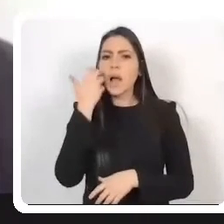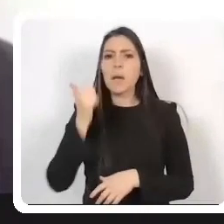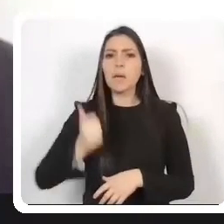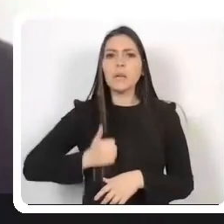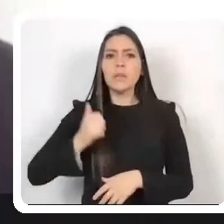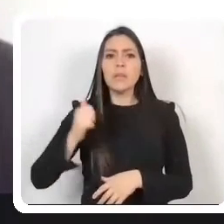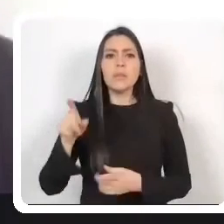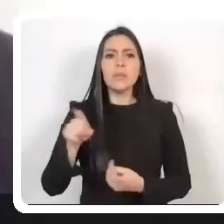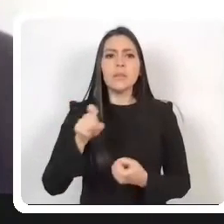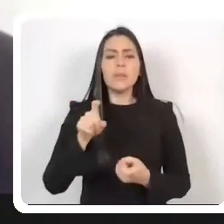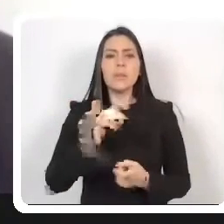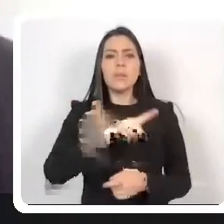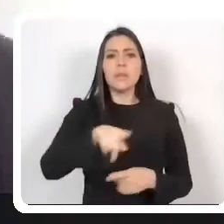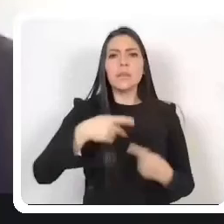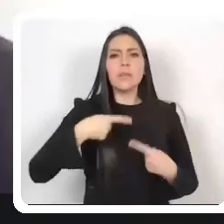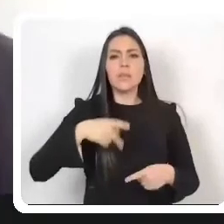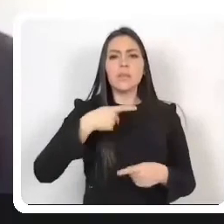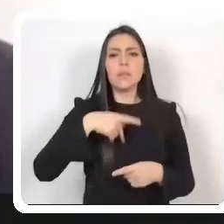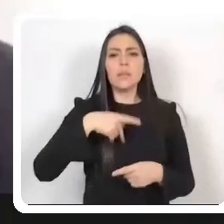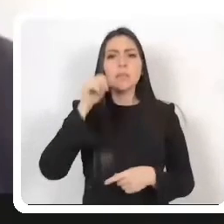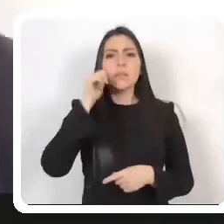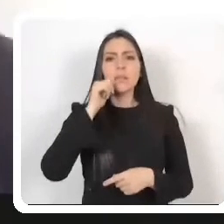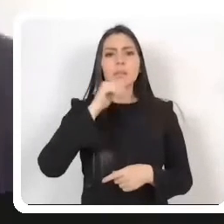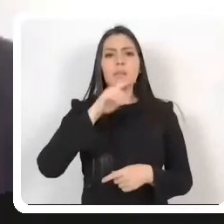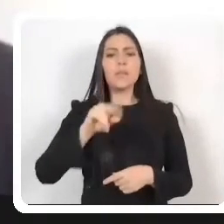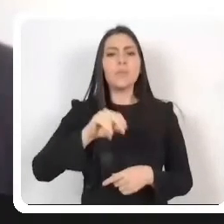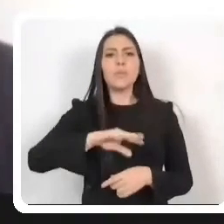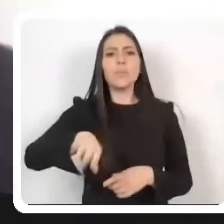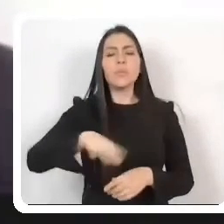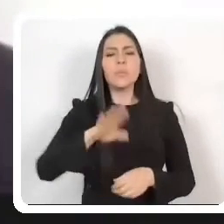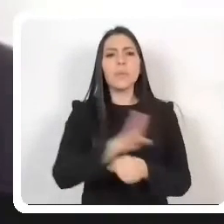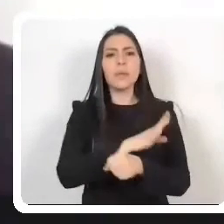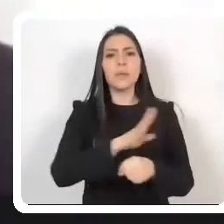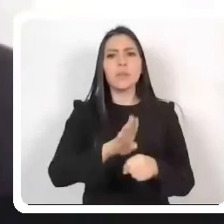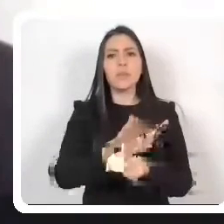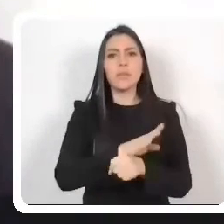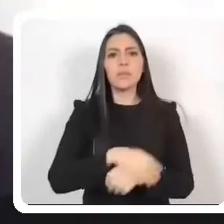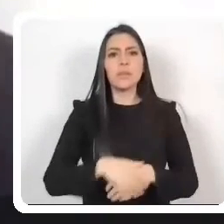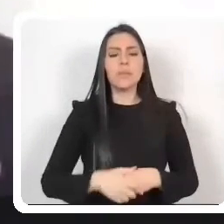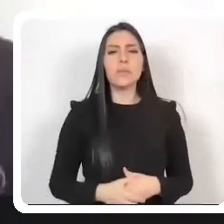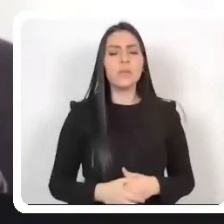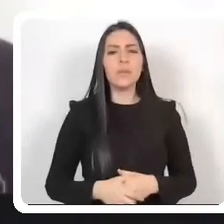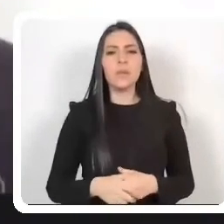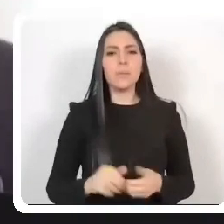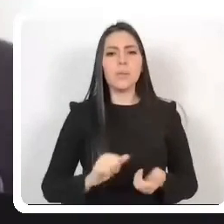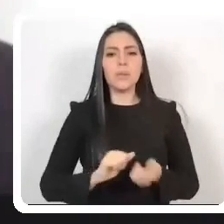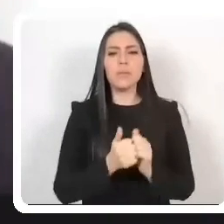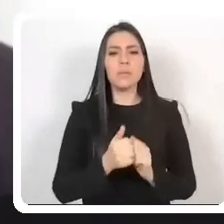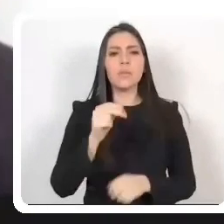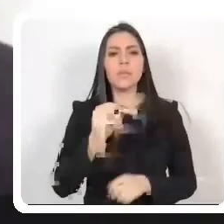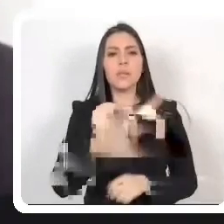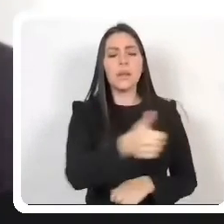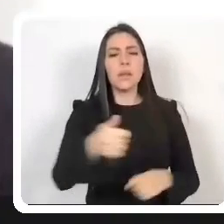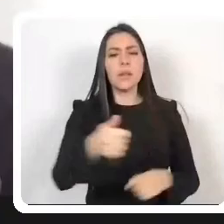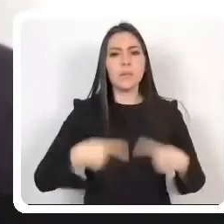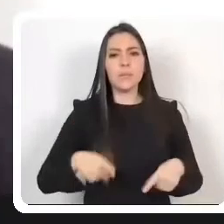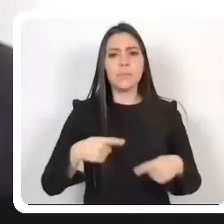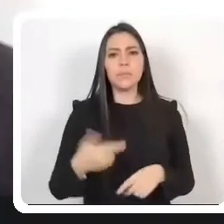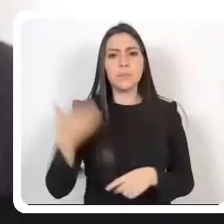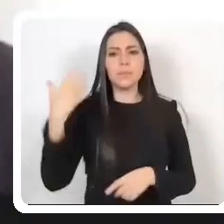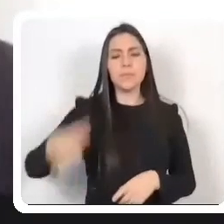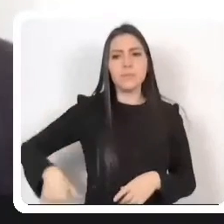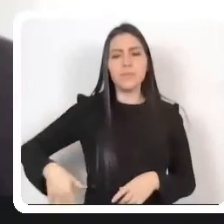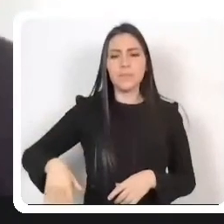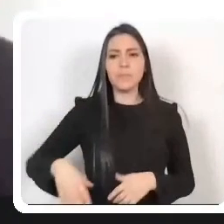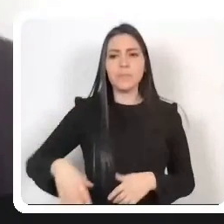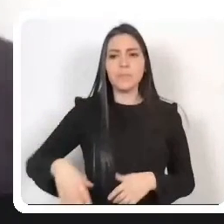humano, caracterizadas por no buscar el beneficio común, sino el personal. Por lo anterior,